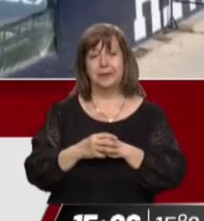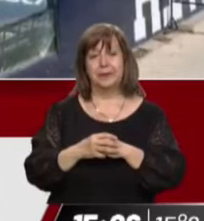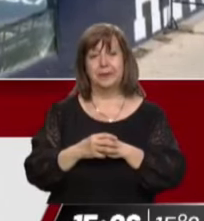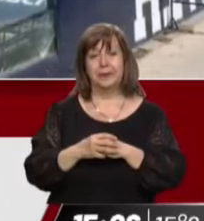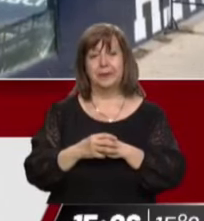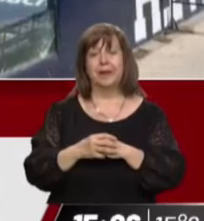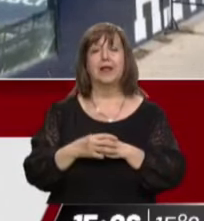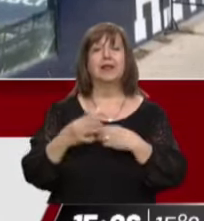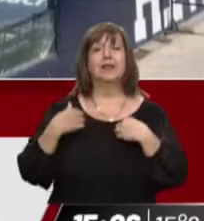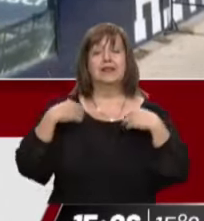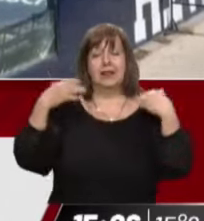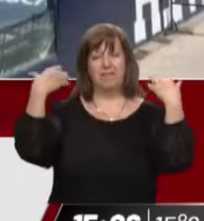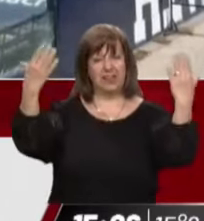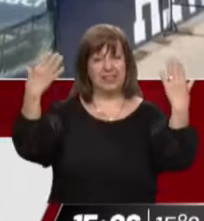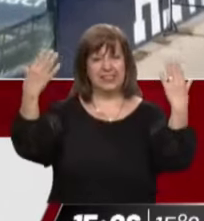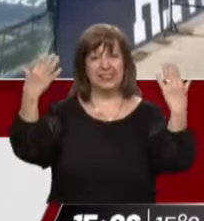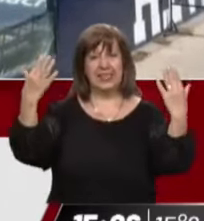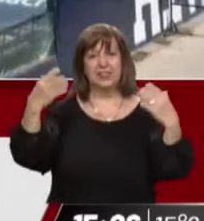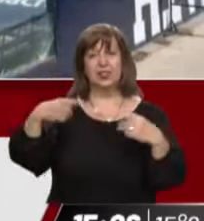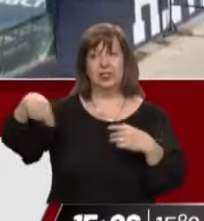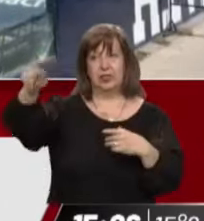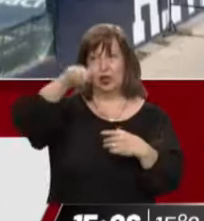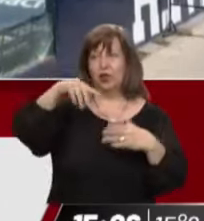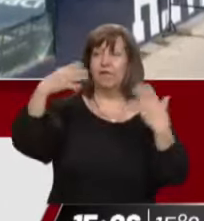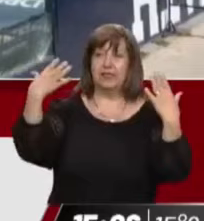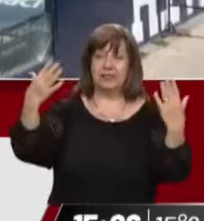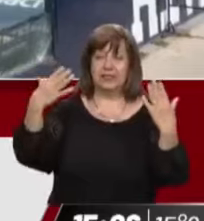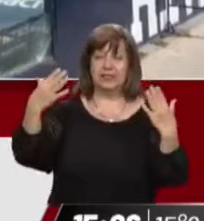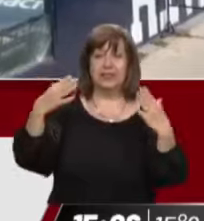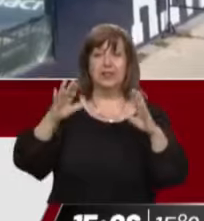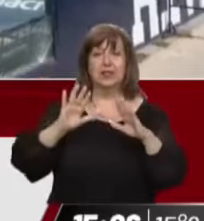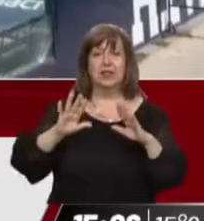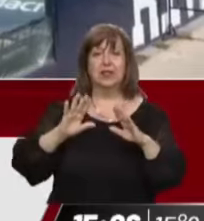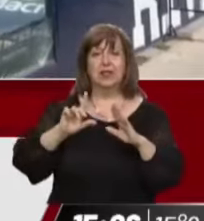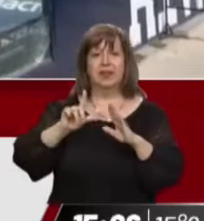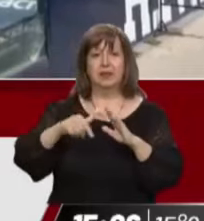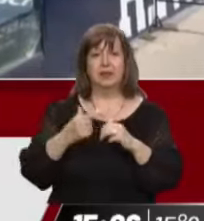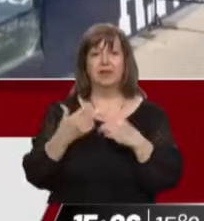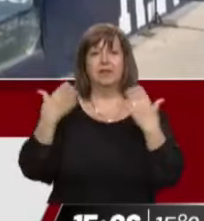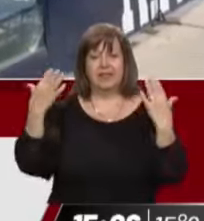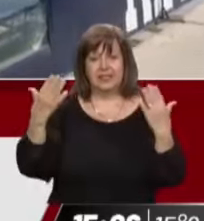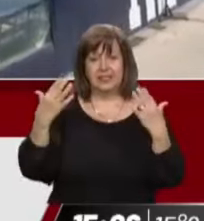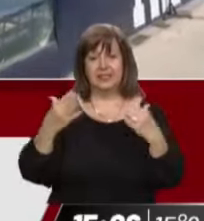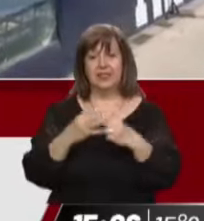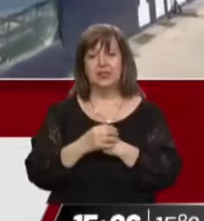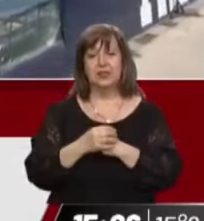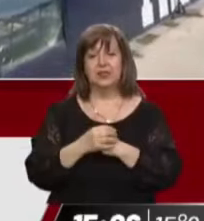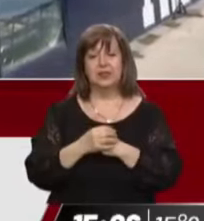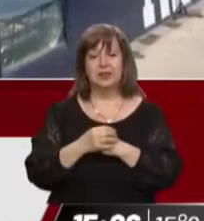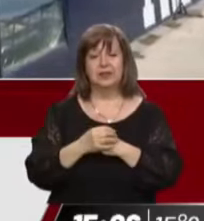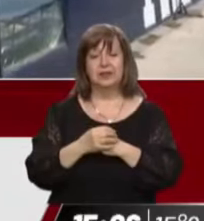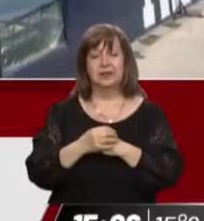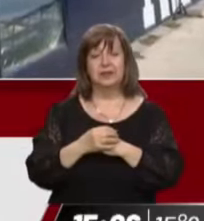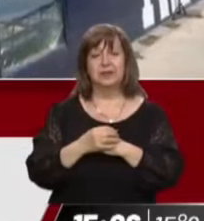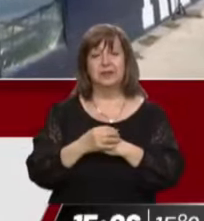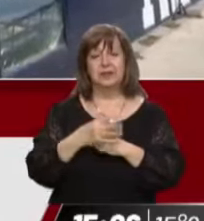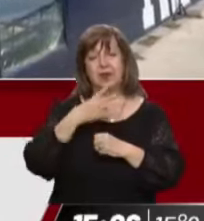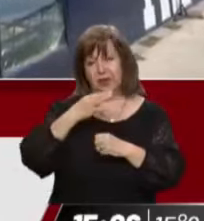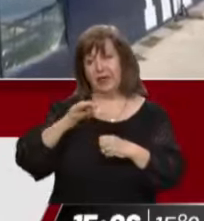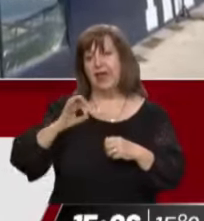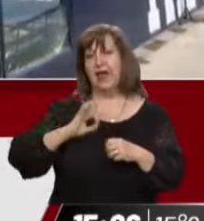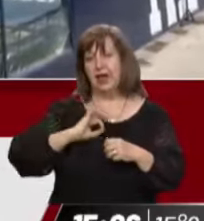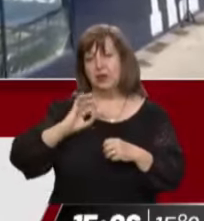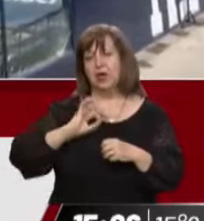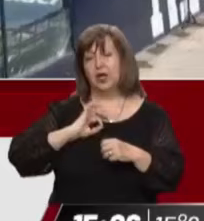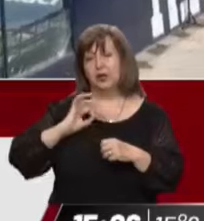Bueno, felicitaciones. Felicitaciones. Tanto tiempo esperando este momento, ¿no? Felicitaciones. Muchos años, muchos años esperando este momento y al